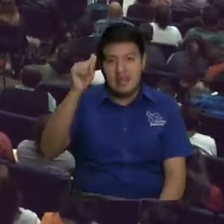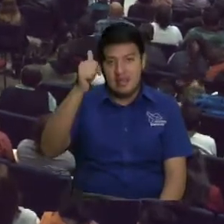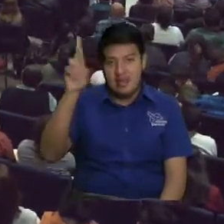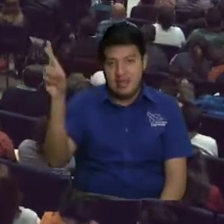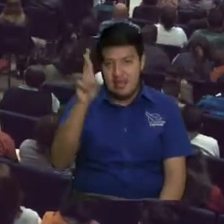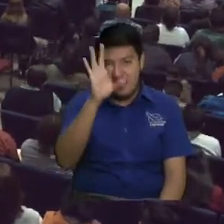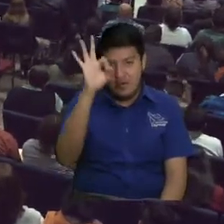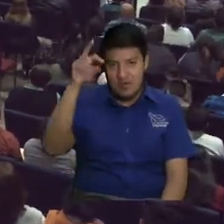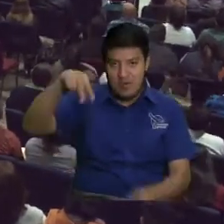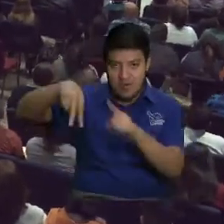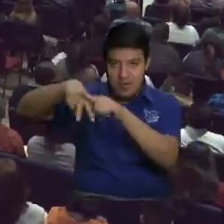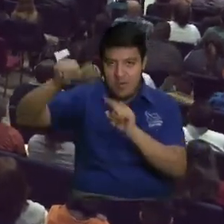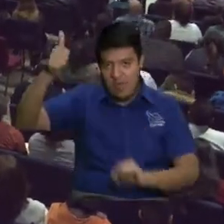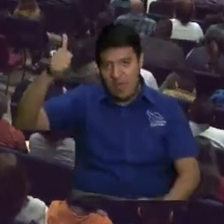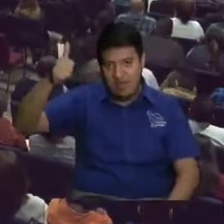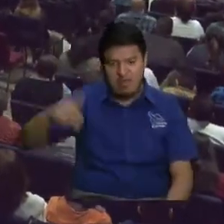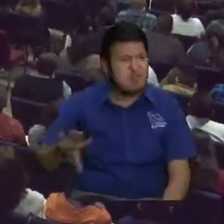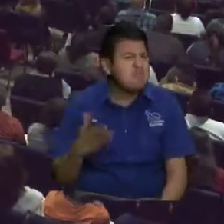A ver. Si a usted le dicen,